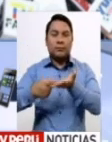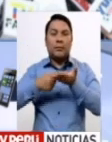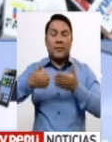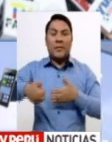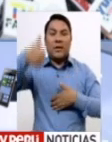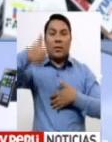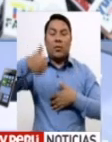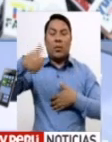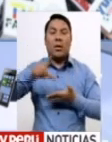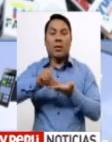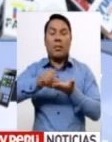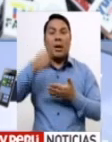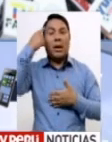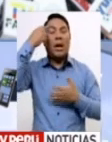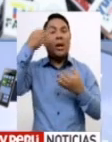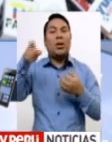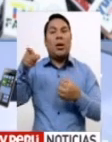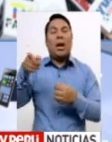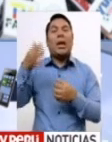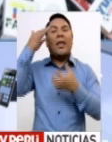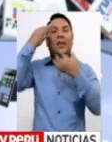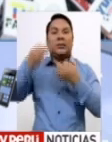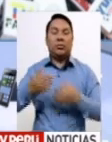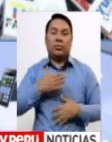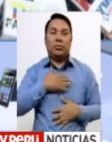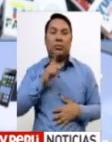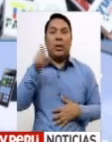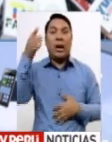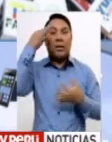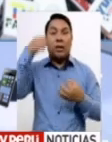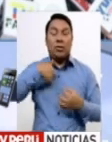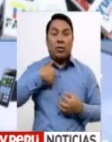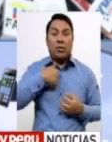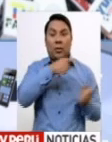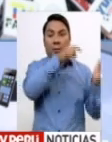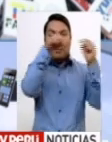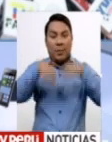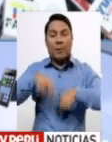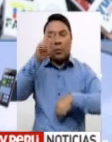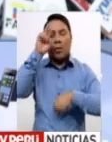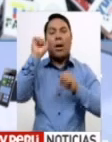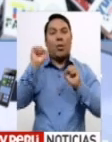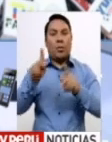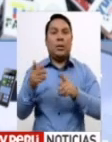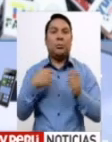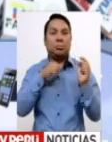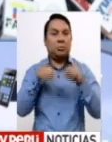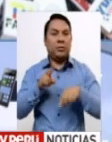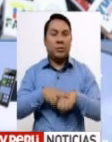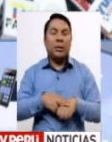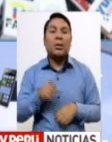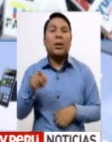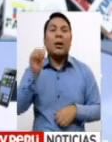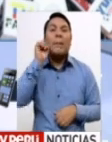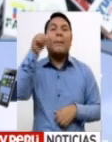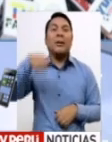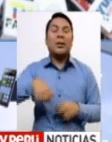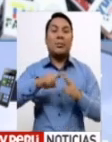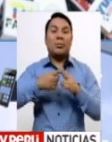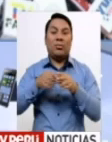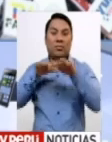Lima las que tomarán la decisión final. Sí, correcto. Y sobre la situación de los peruanos que viven en Venezuela, mañana hay una gran